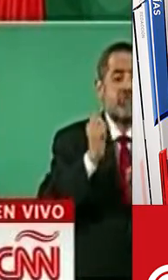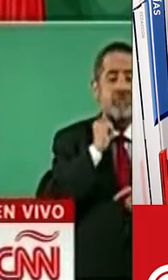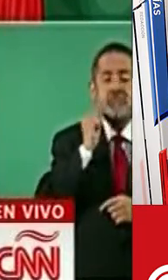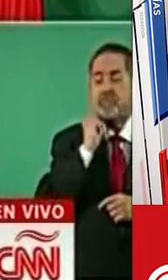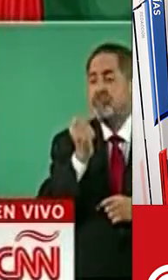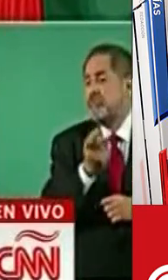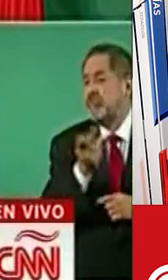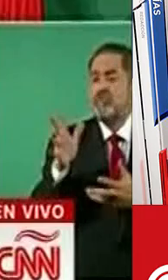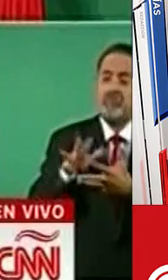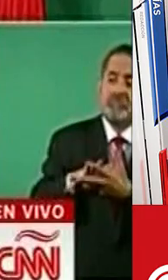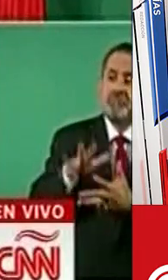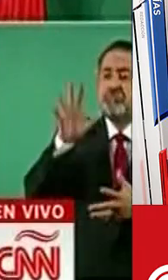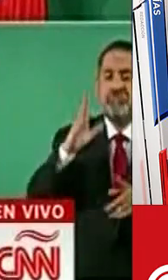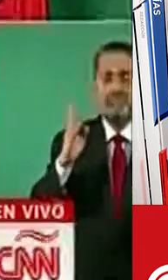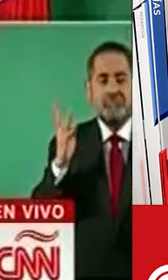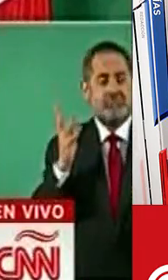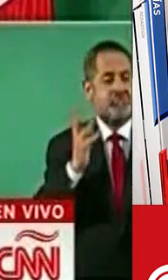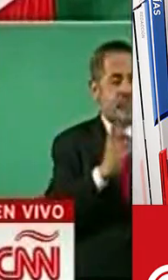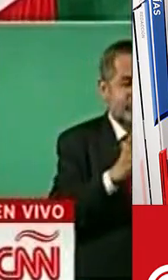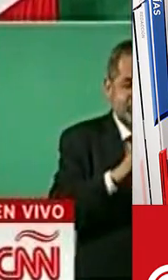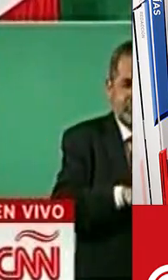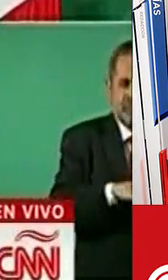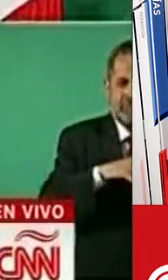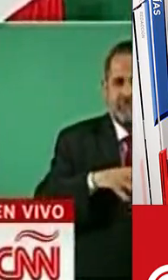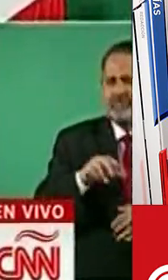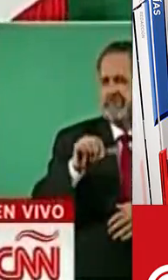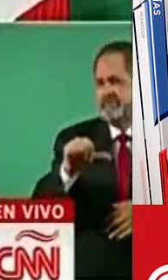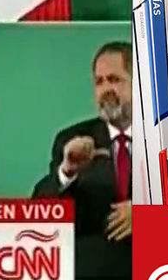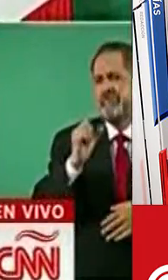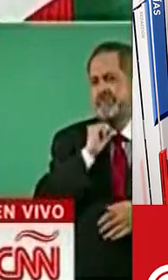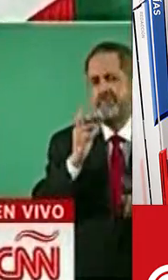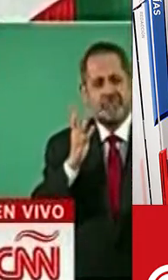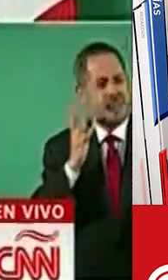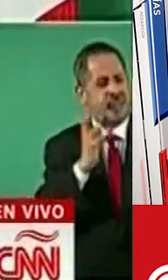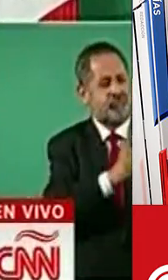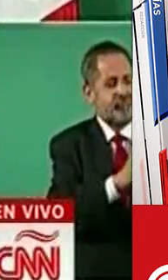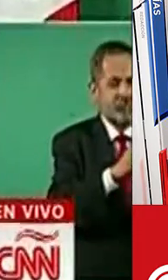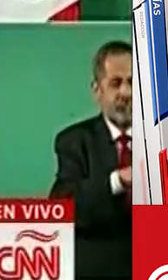no todos, pero creo que 16